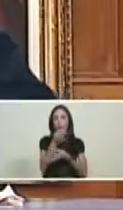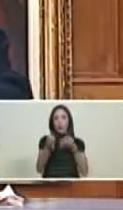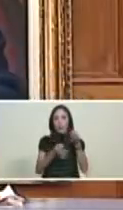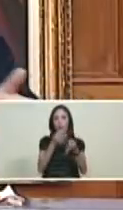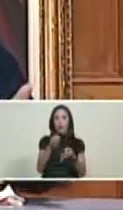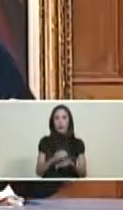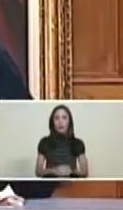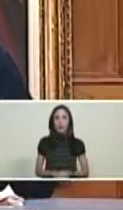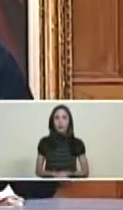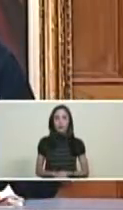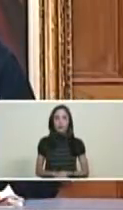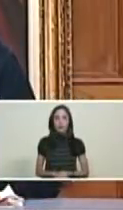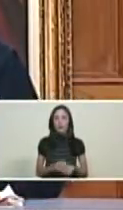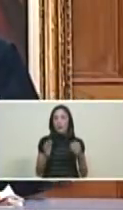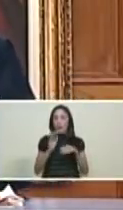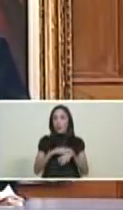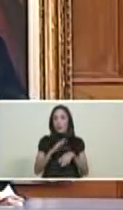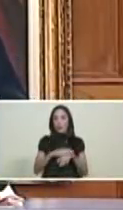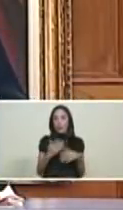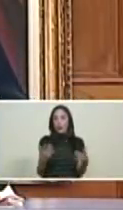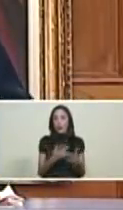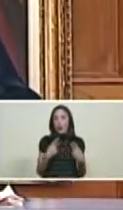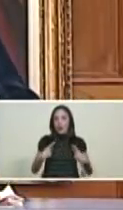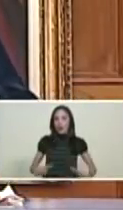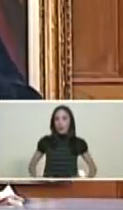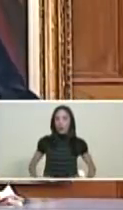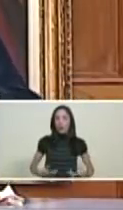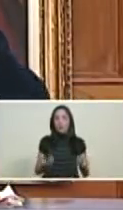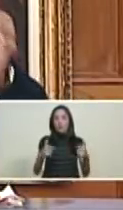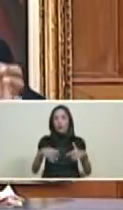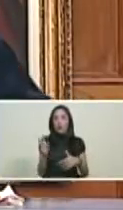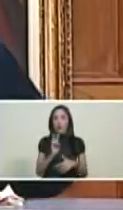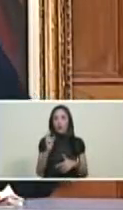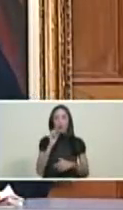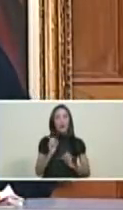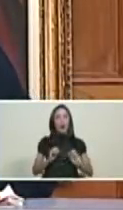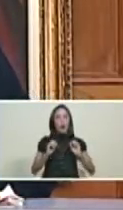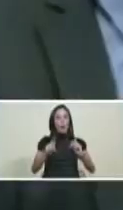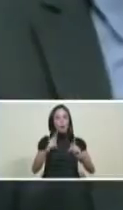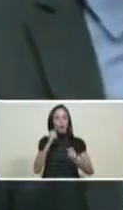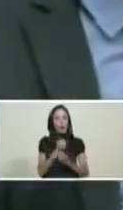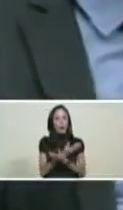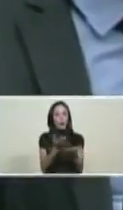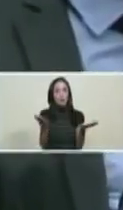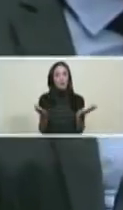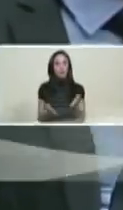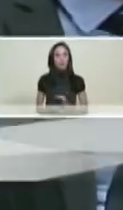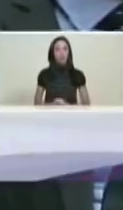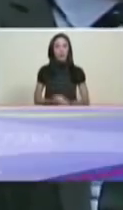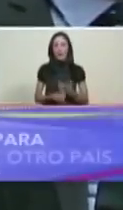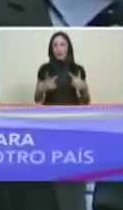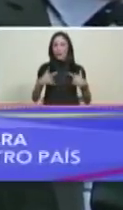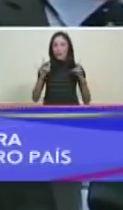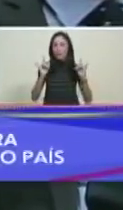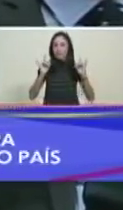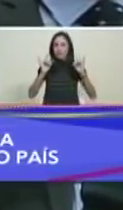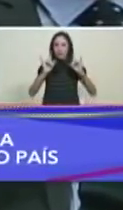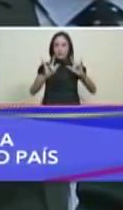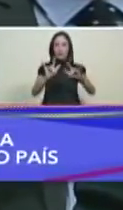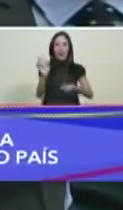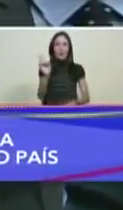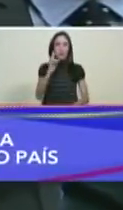porque en todos los campos de la vida Venezuela es un país de oportunidades yo amo mucho a Venezuela